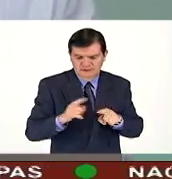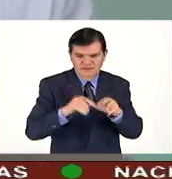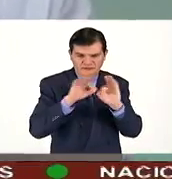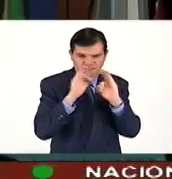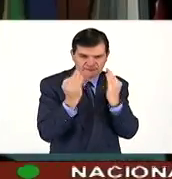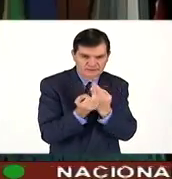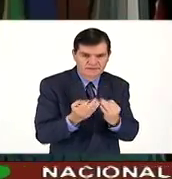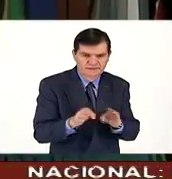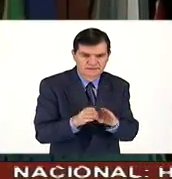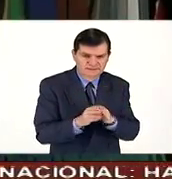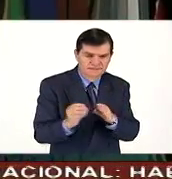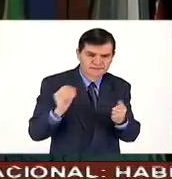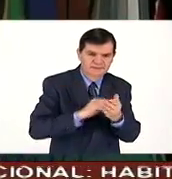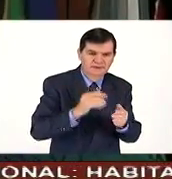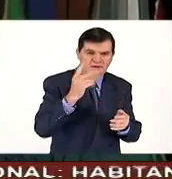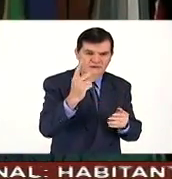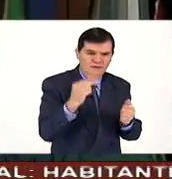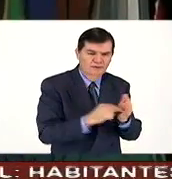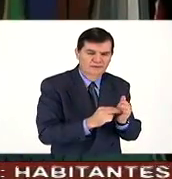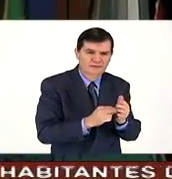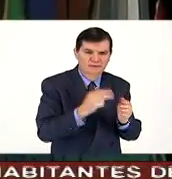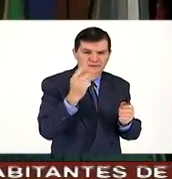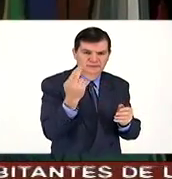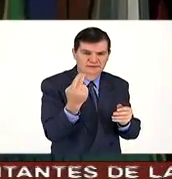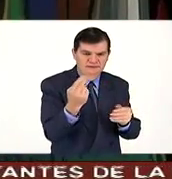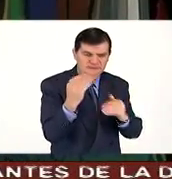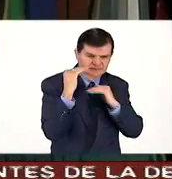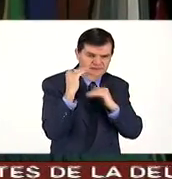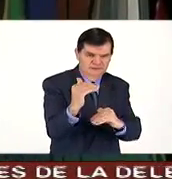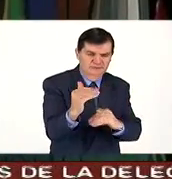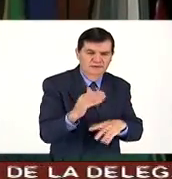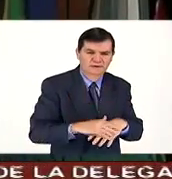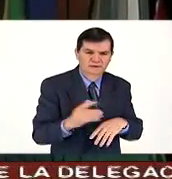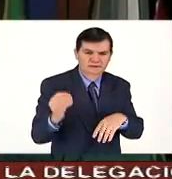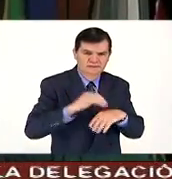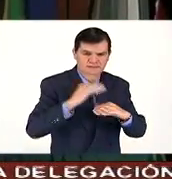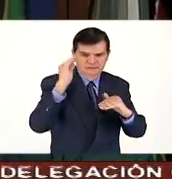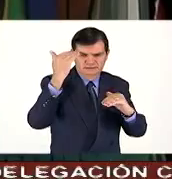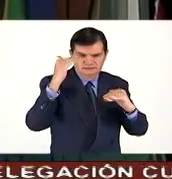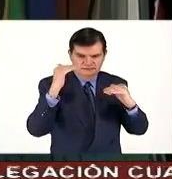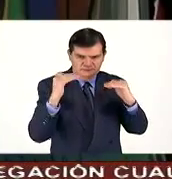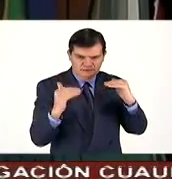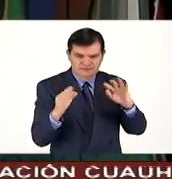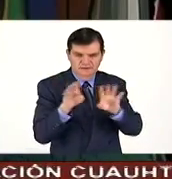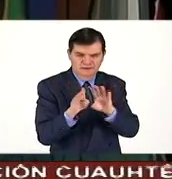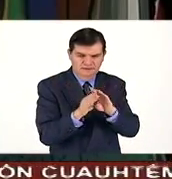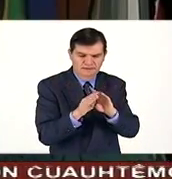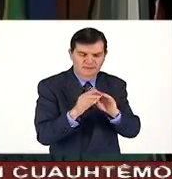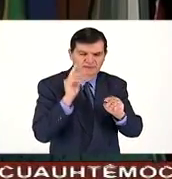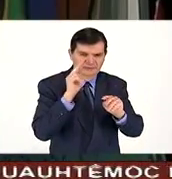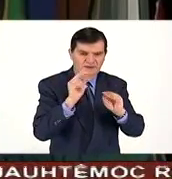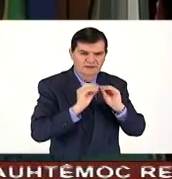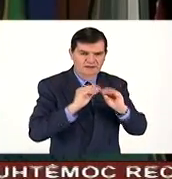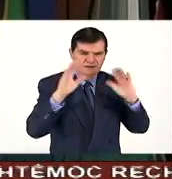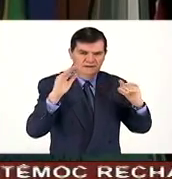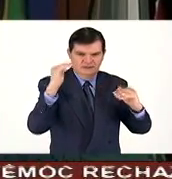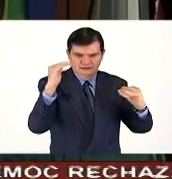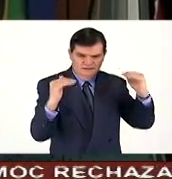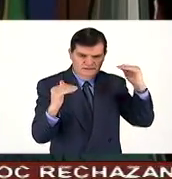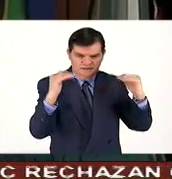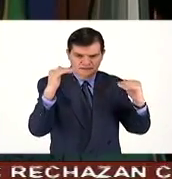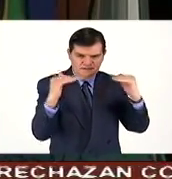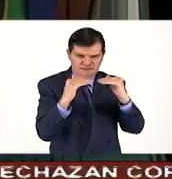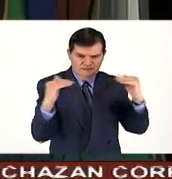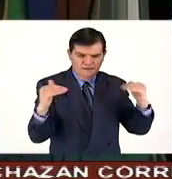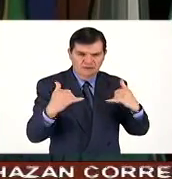formas al 2025 y reducir sustancialmente la proporción